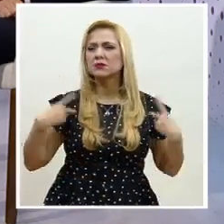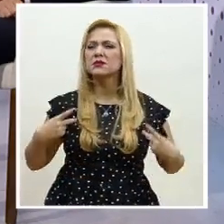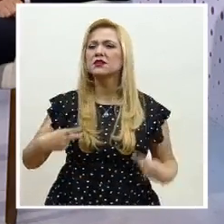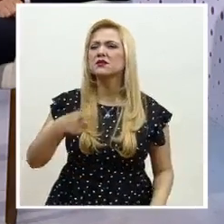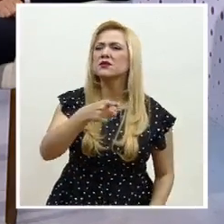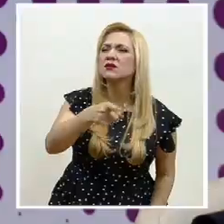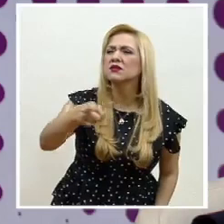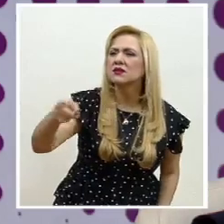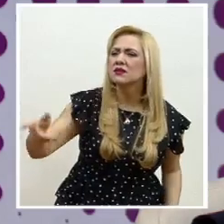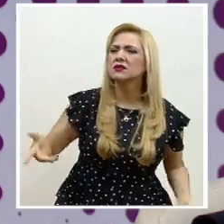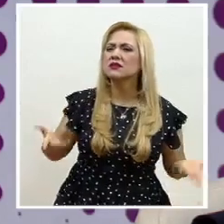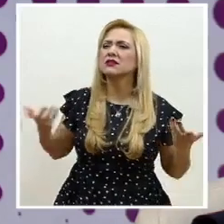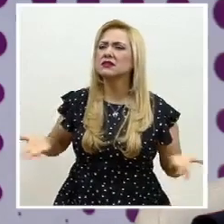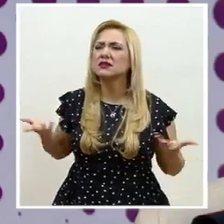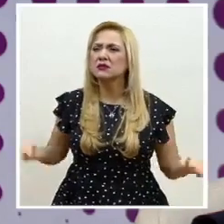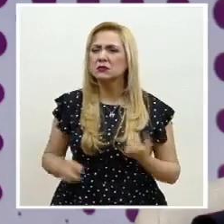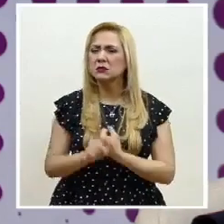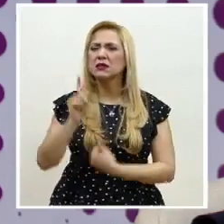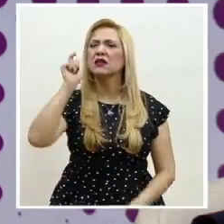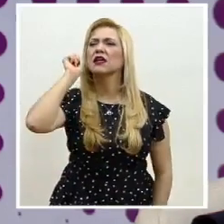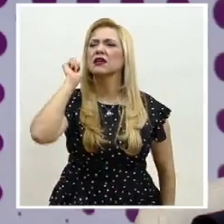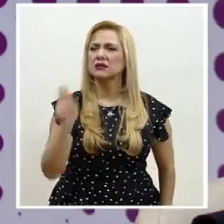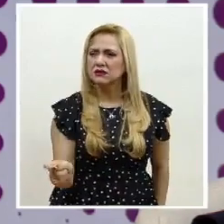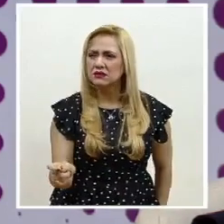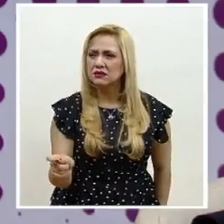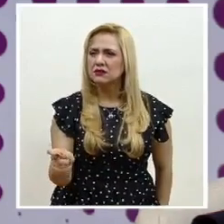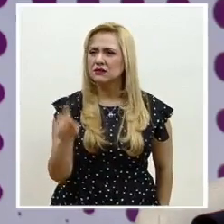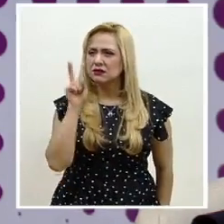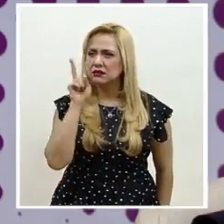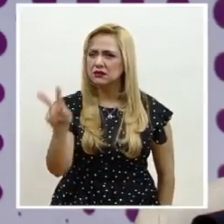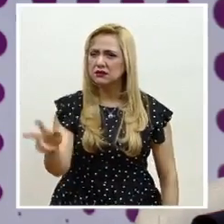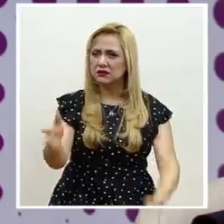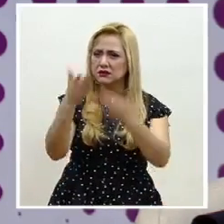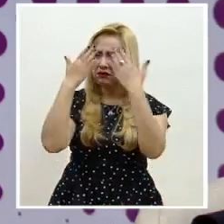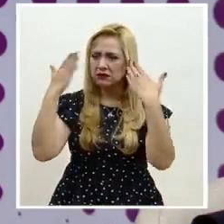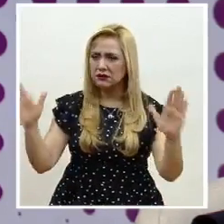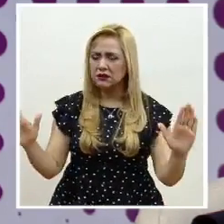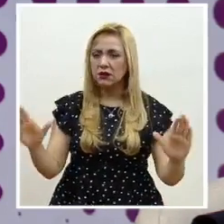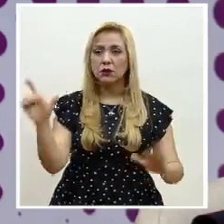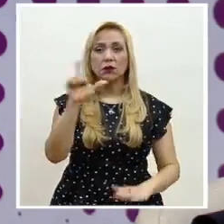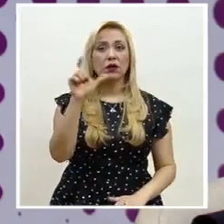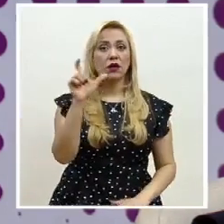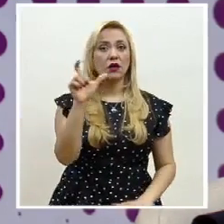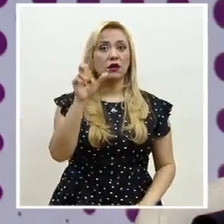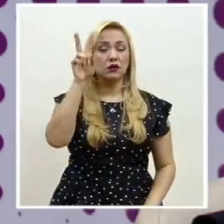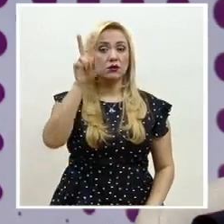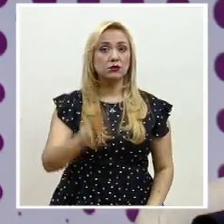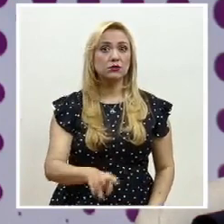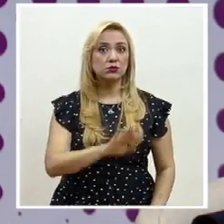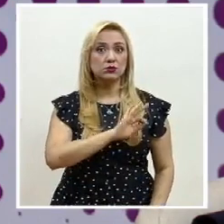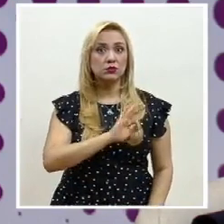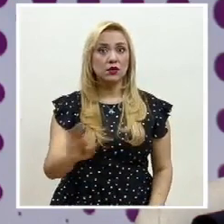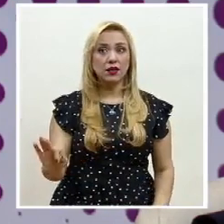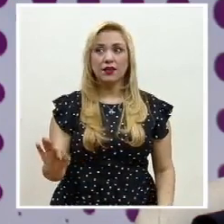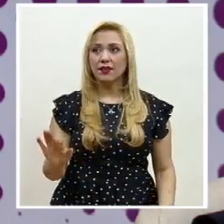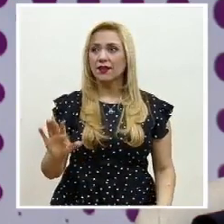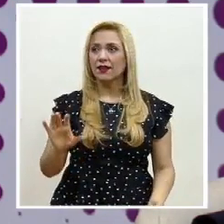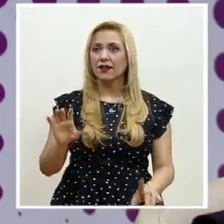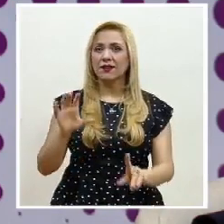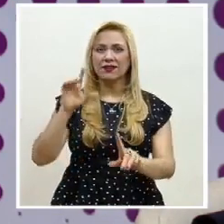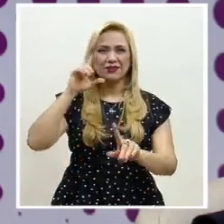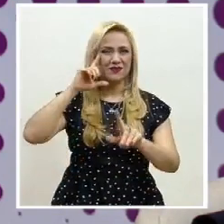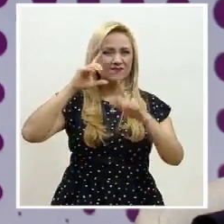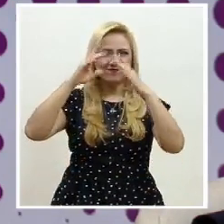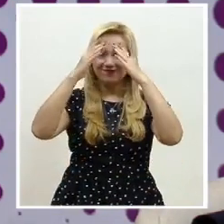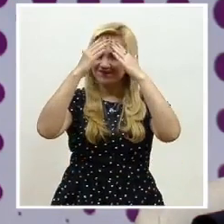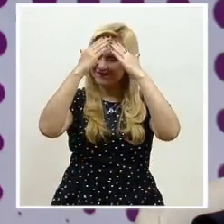las realidades y los problemas que se nos están enfrentando. Entonces, en la medida en que logramos, y eso se invita siempre,